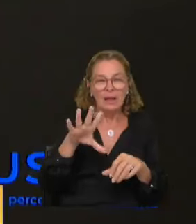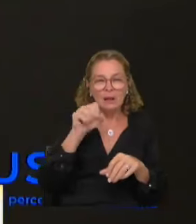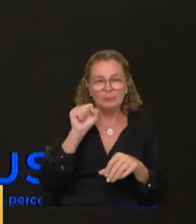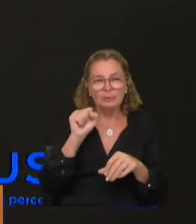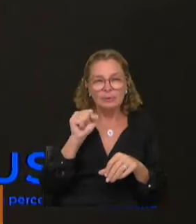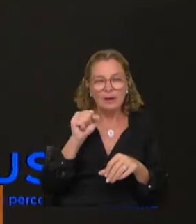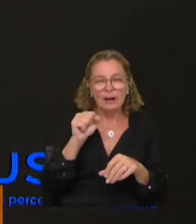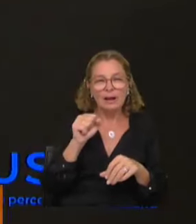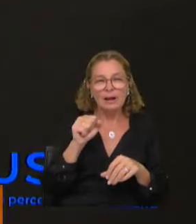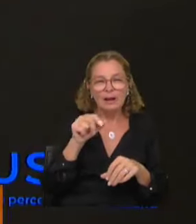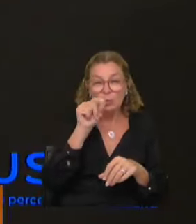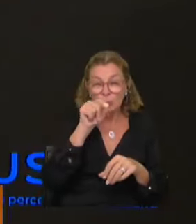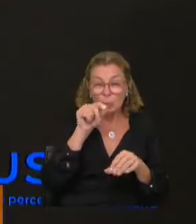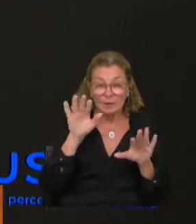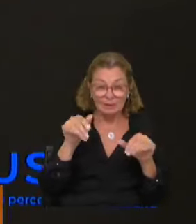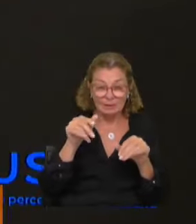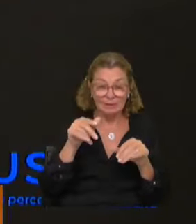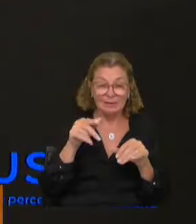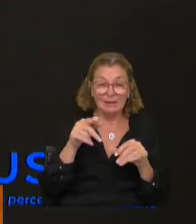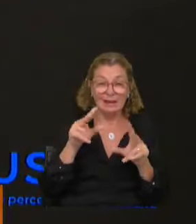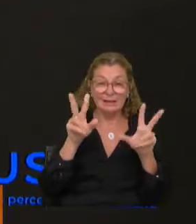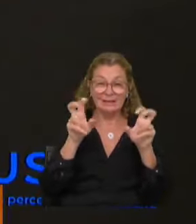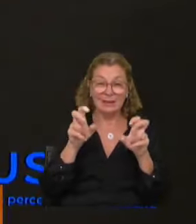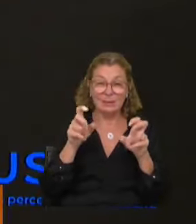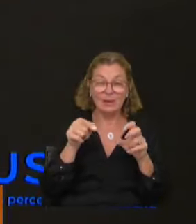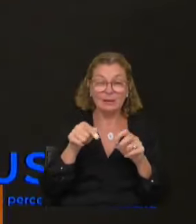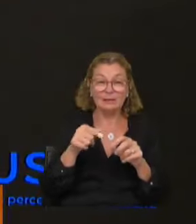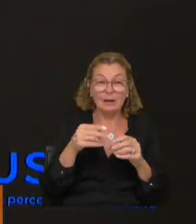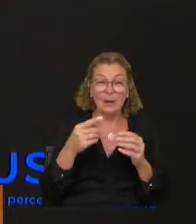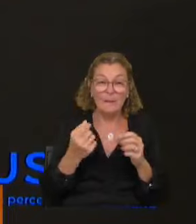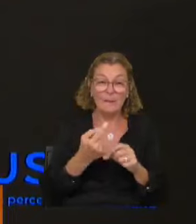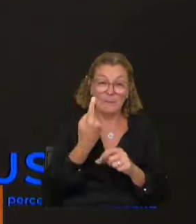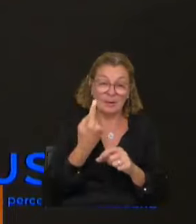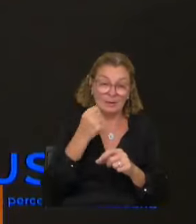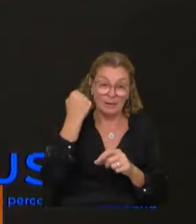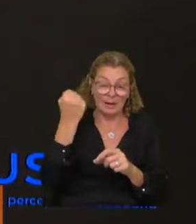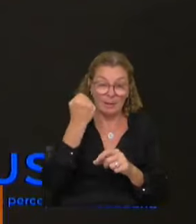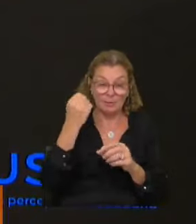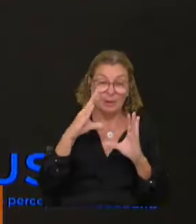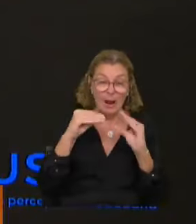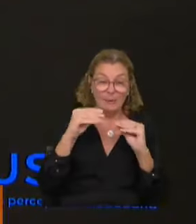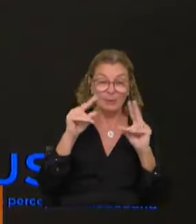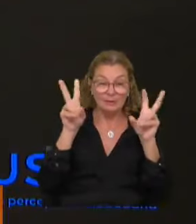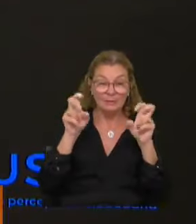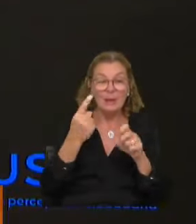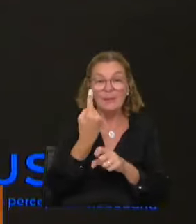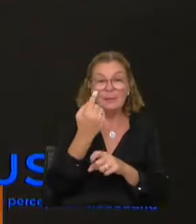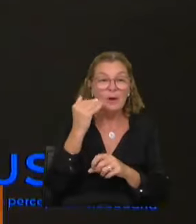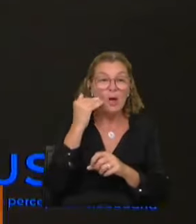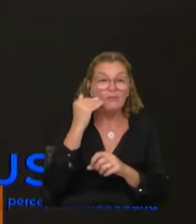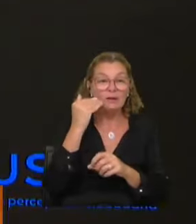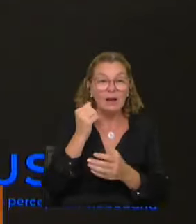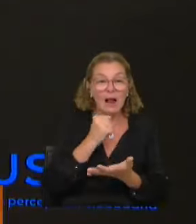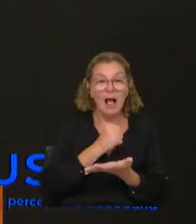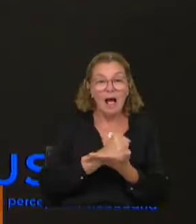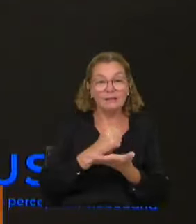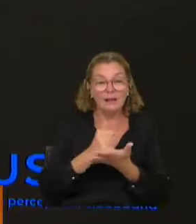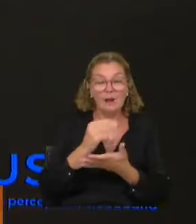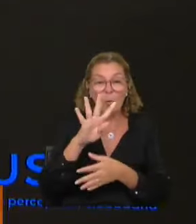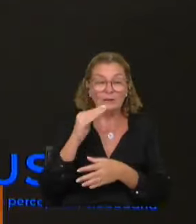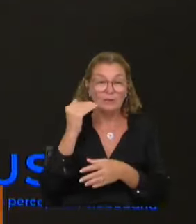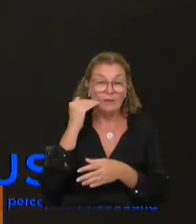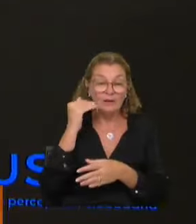tweets sobre el tema no todos pero la gran mayoría las principales conversaciones que se dieron sobre el tema desde el primero de abril al 4 de abril o sea